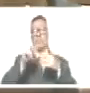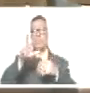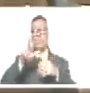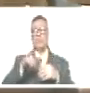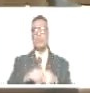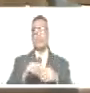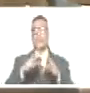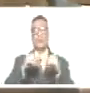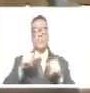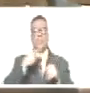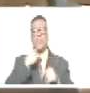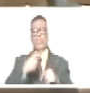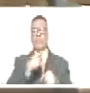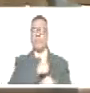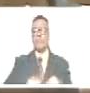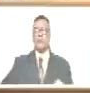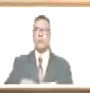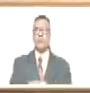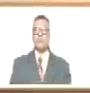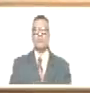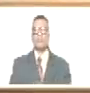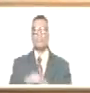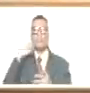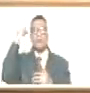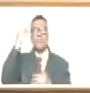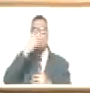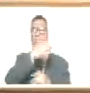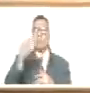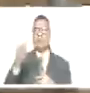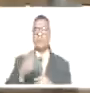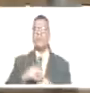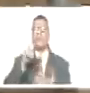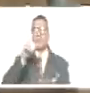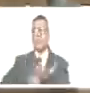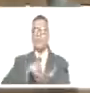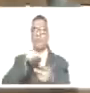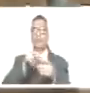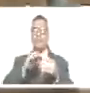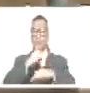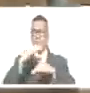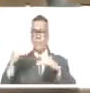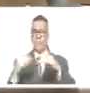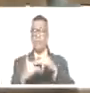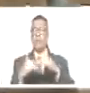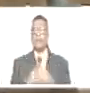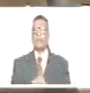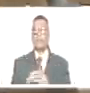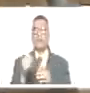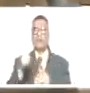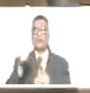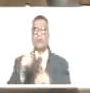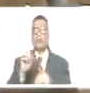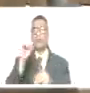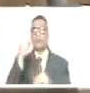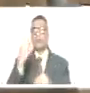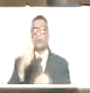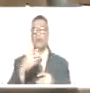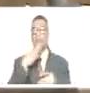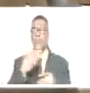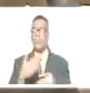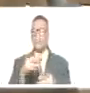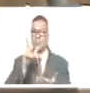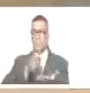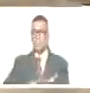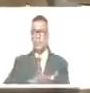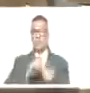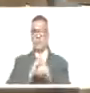señor presidente. En consideración, aprobado. Siguiente. Décimo primero, se sugiere aprobar con modificación